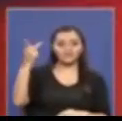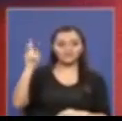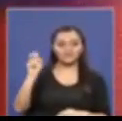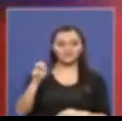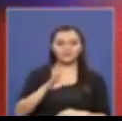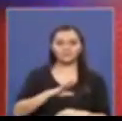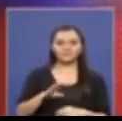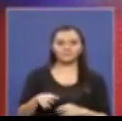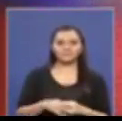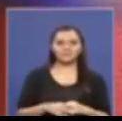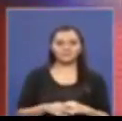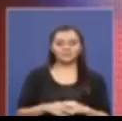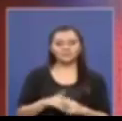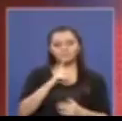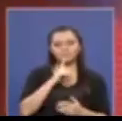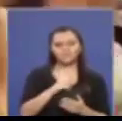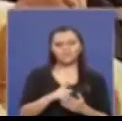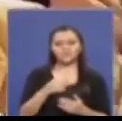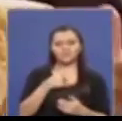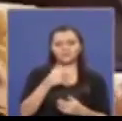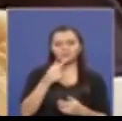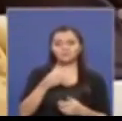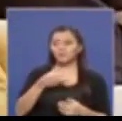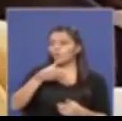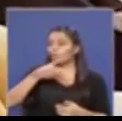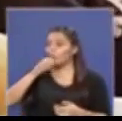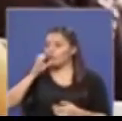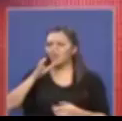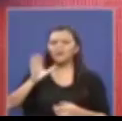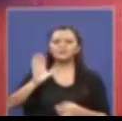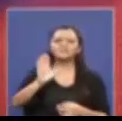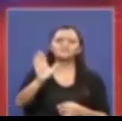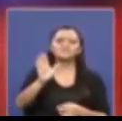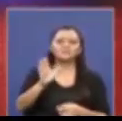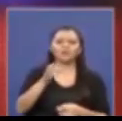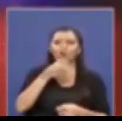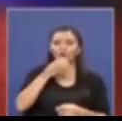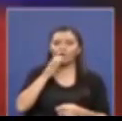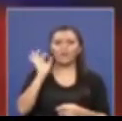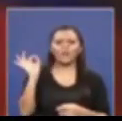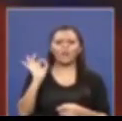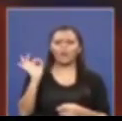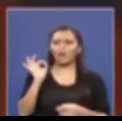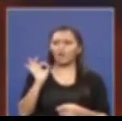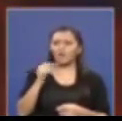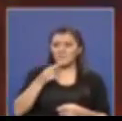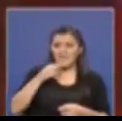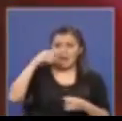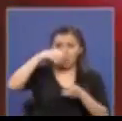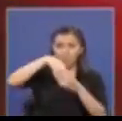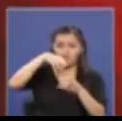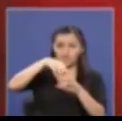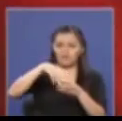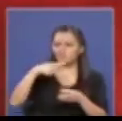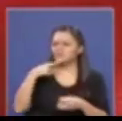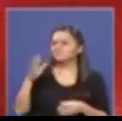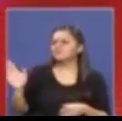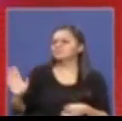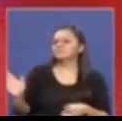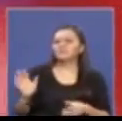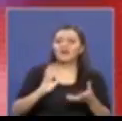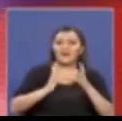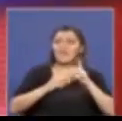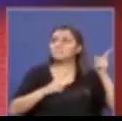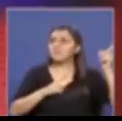compañero. Me ofrecían una colita y, presidente, ¿con hielo o al clima? No, con hielo nomás, por favor.